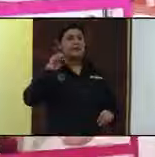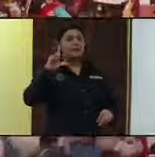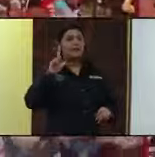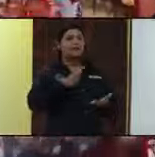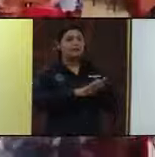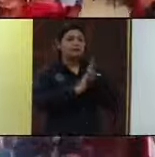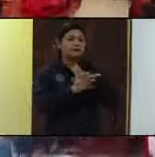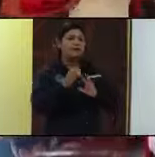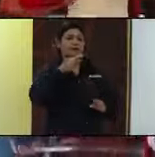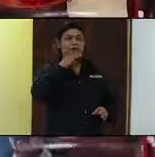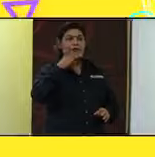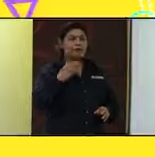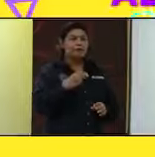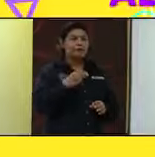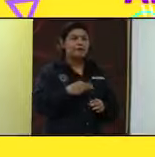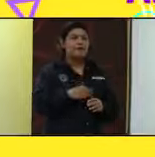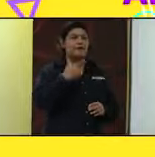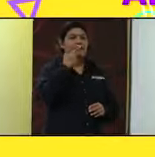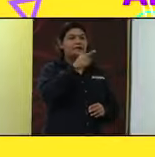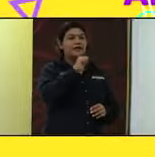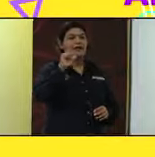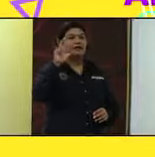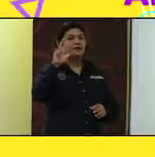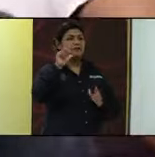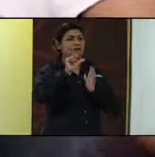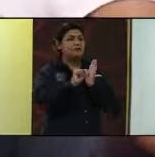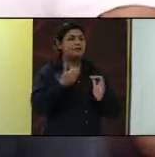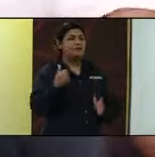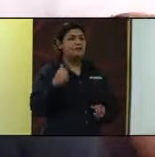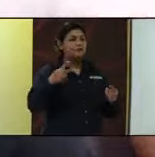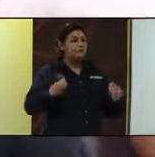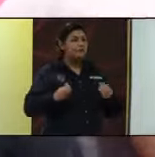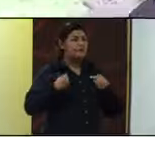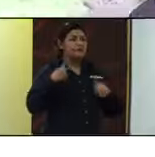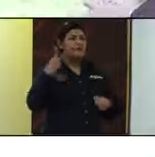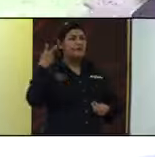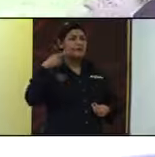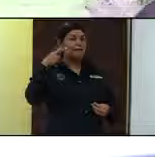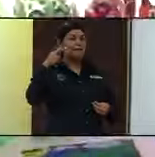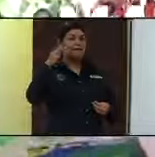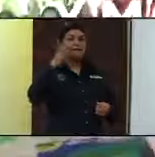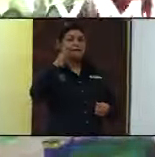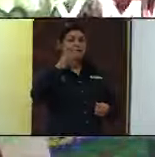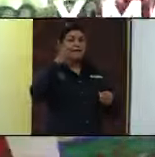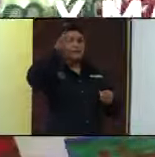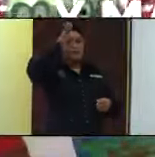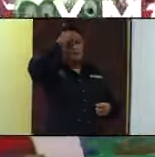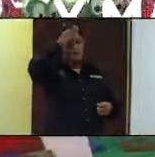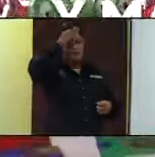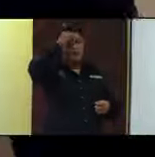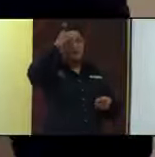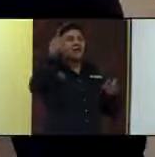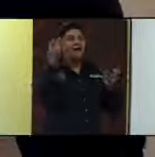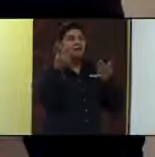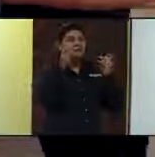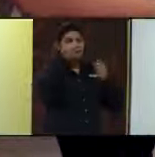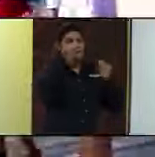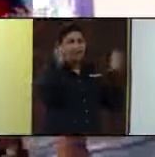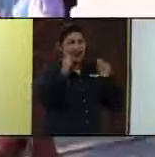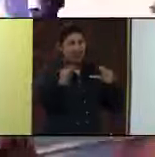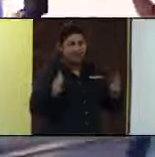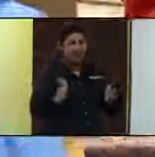en un mensajero ecológico. Del 7 al 18 de agosto, vive una aventura ecológica aprendiendo artes y manualidades,